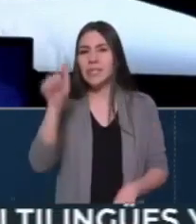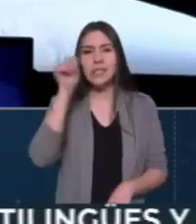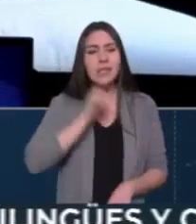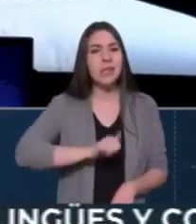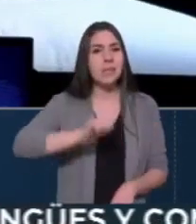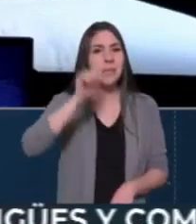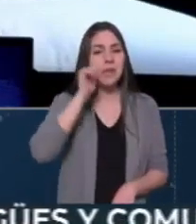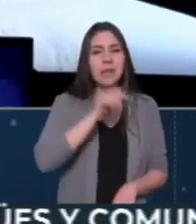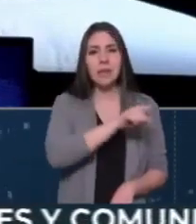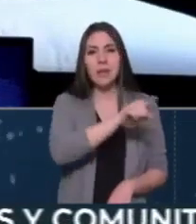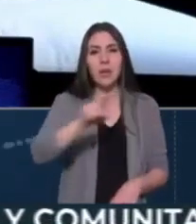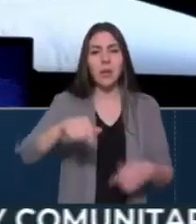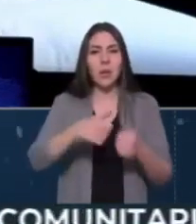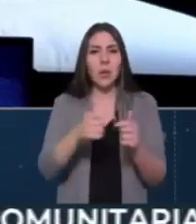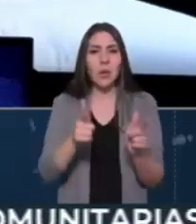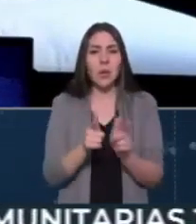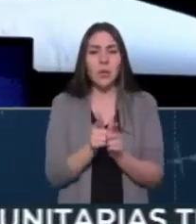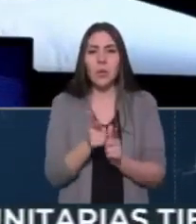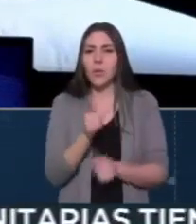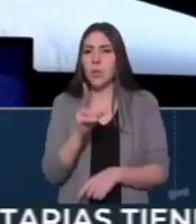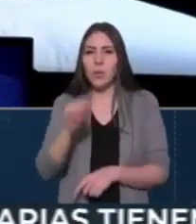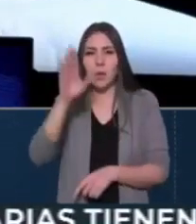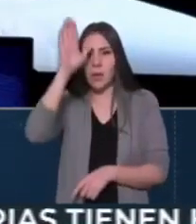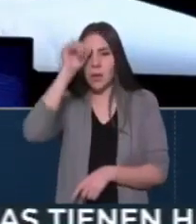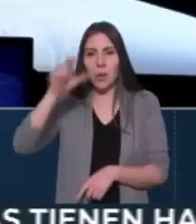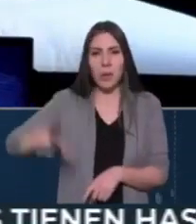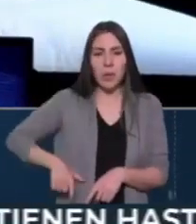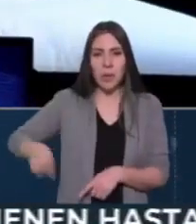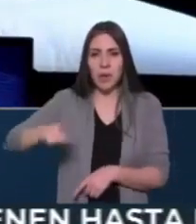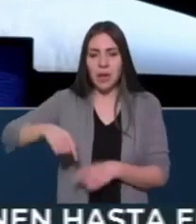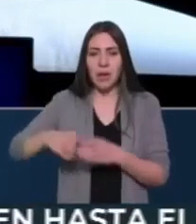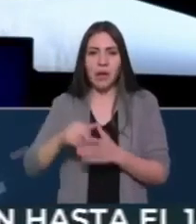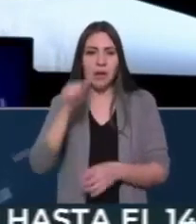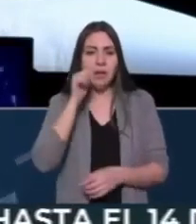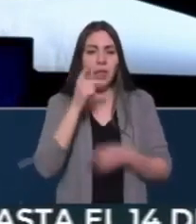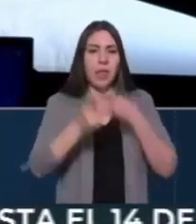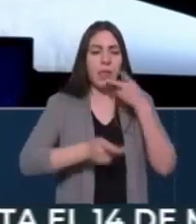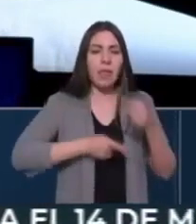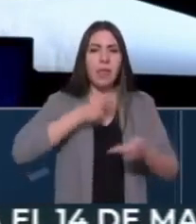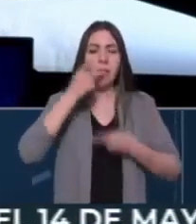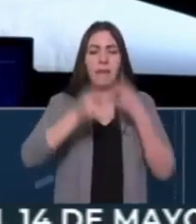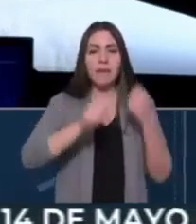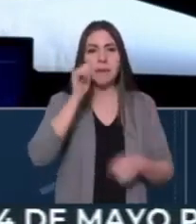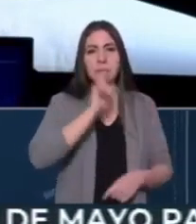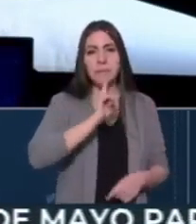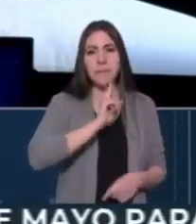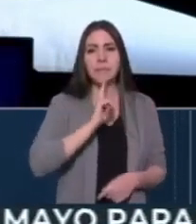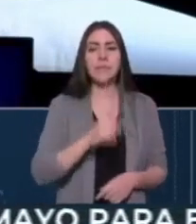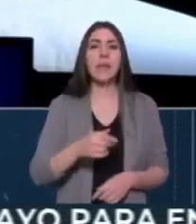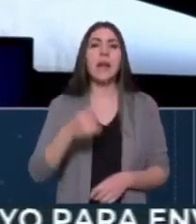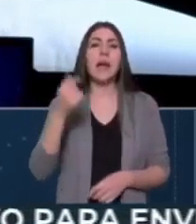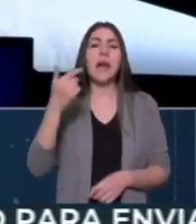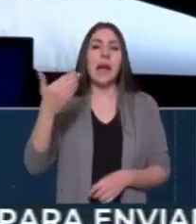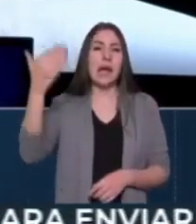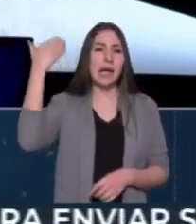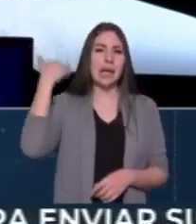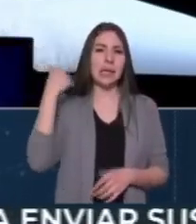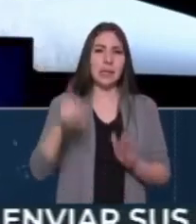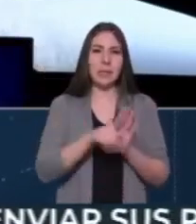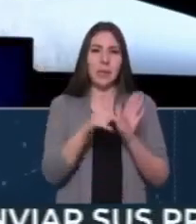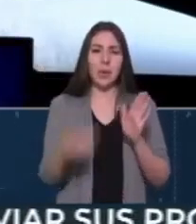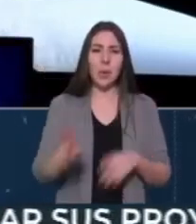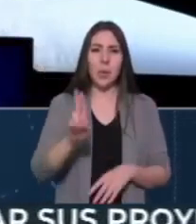la comentocracia. Hace unos momentos en el Universal, estos periodistas que escriben allí, hablando de